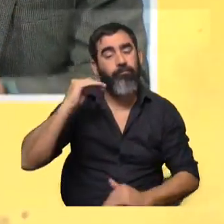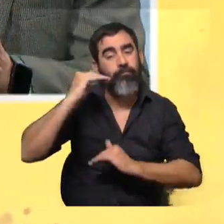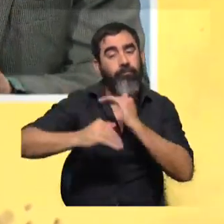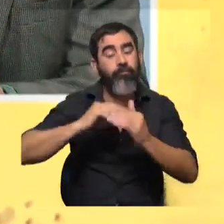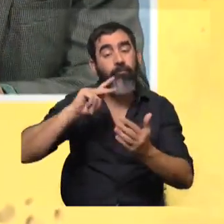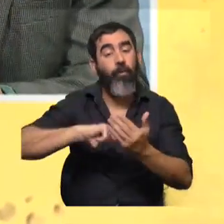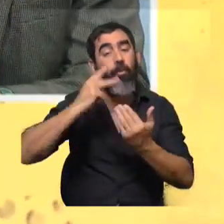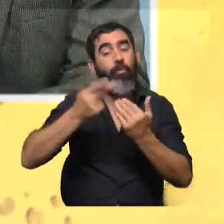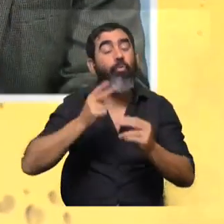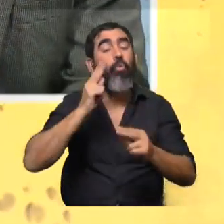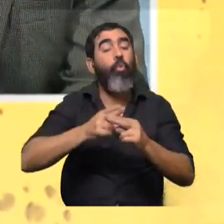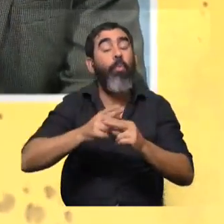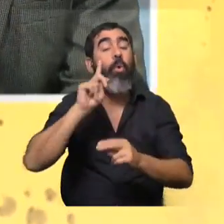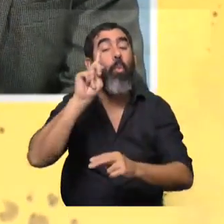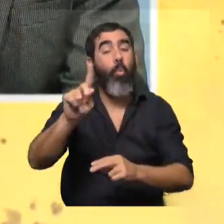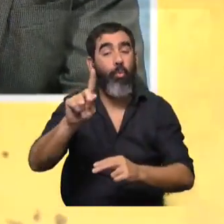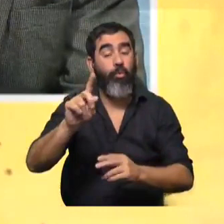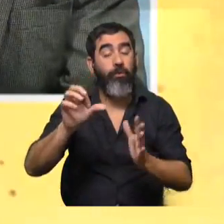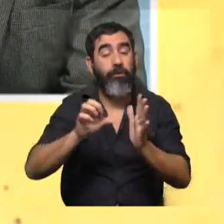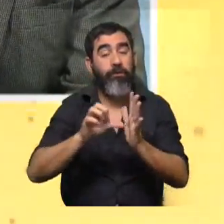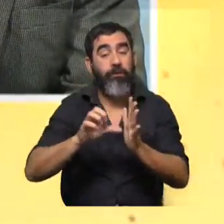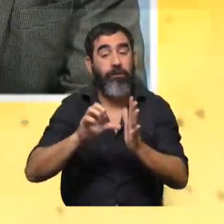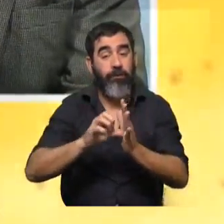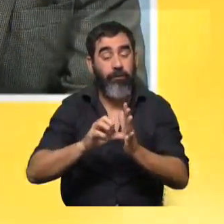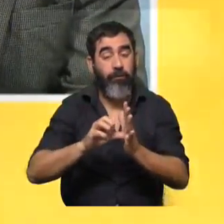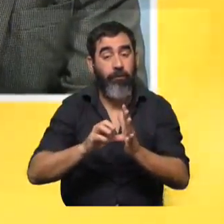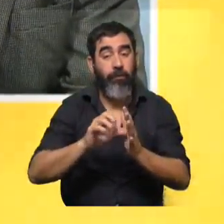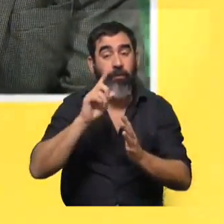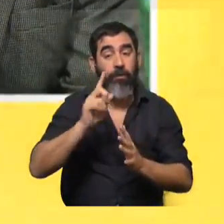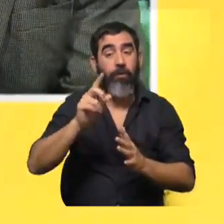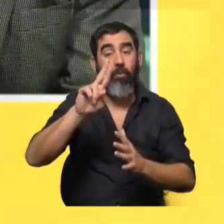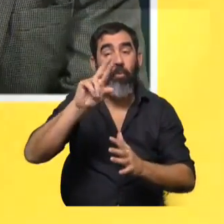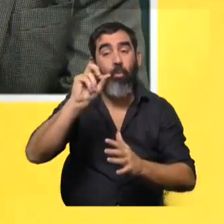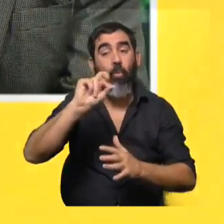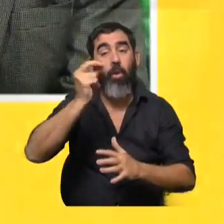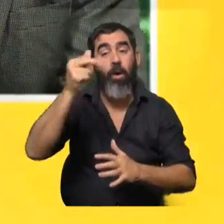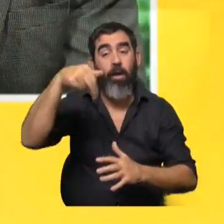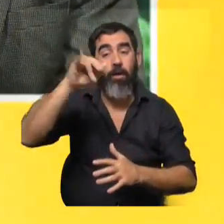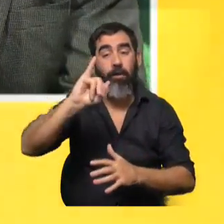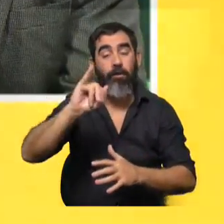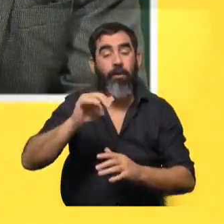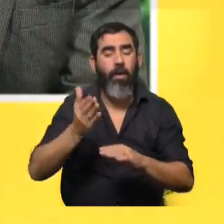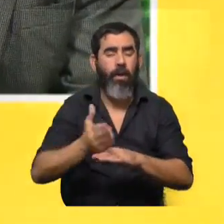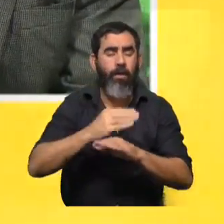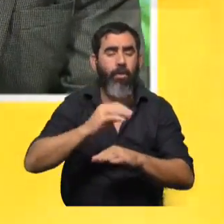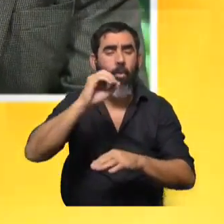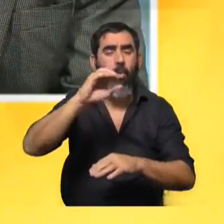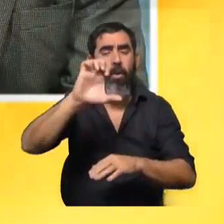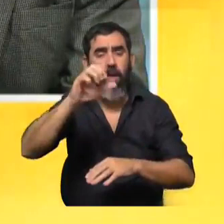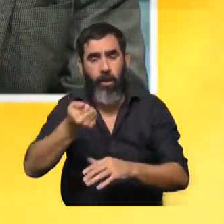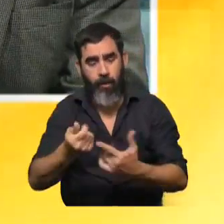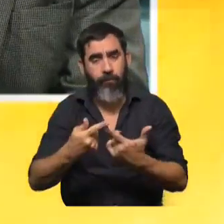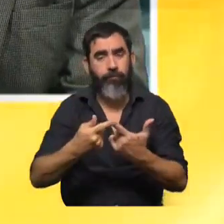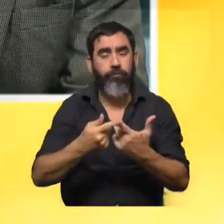proyecto 1 del sistema acuífero guaraní, un proyecto que en ese momento estaba vinculado a la OEA,